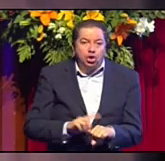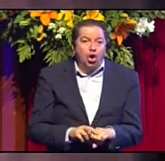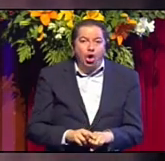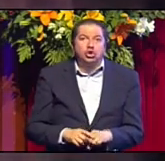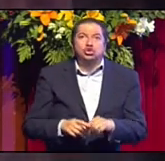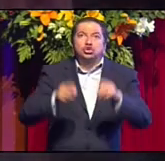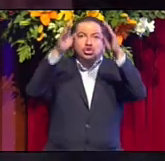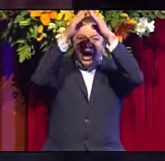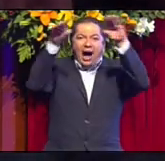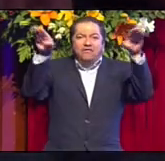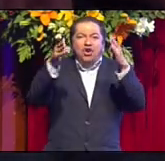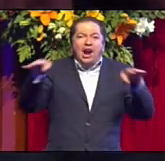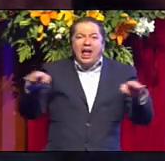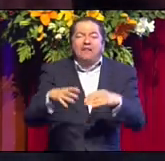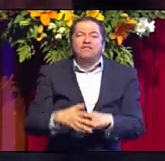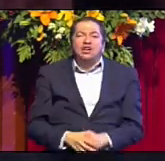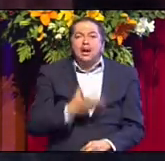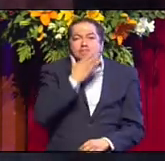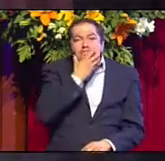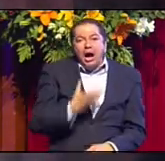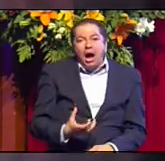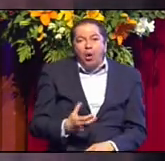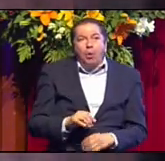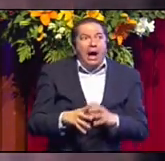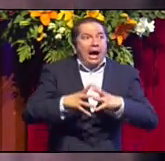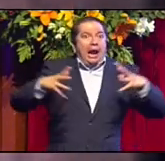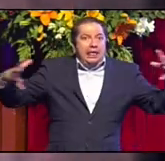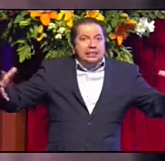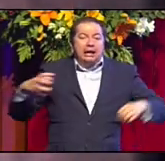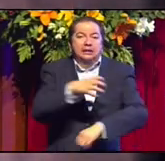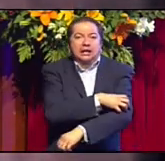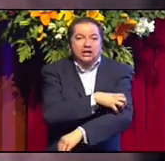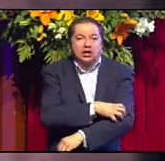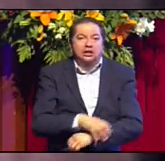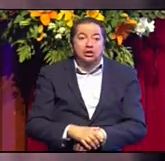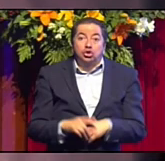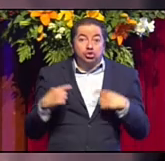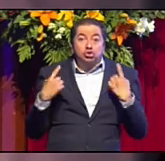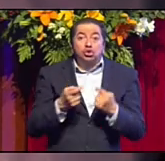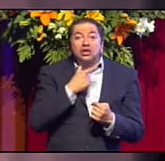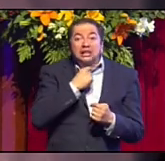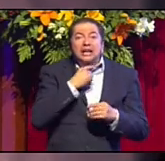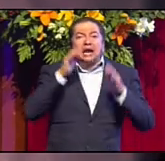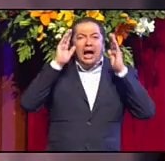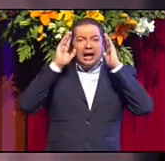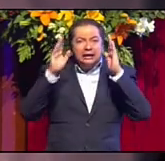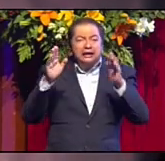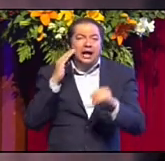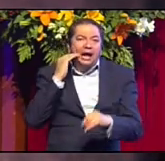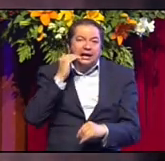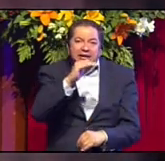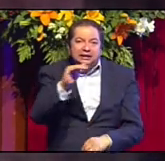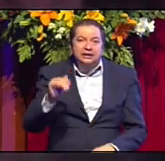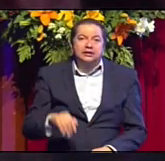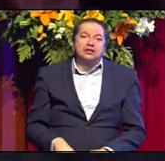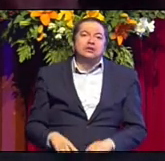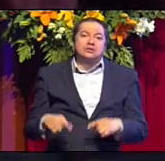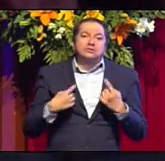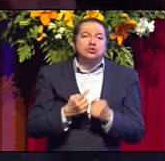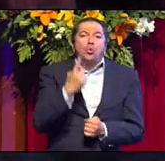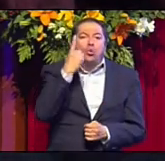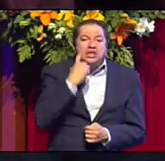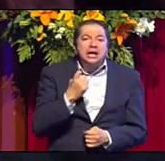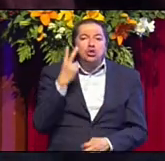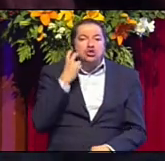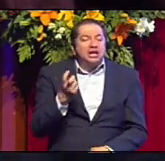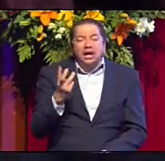Pascua, tenemos uno de los más grandes de la región. Si queremos efectivamente atender a nuestros niños, le damos todo lo que ellos merecen, aunque sea por